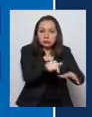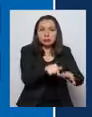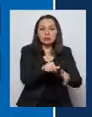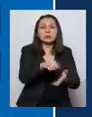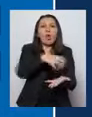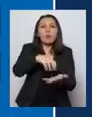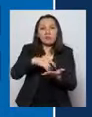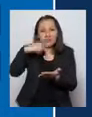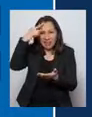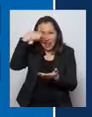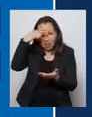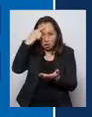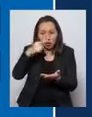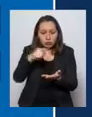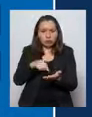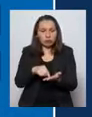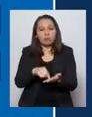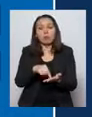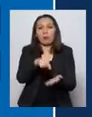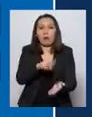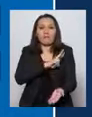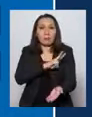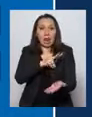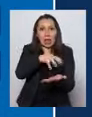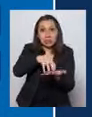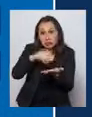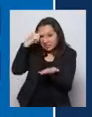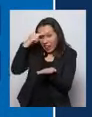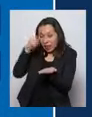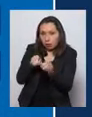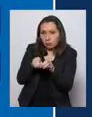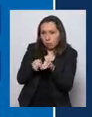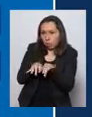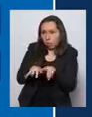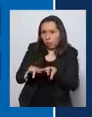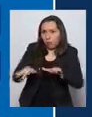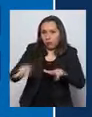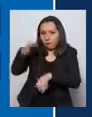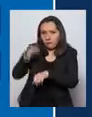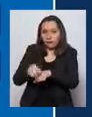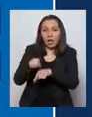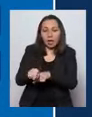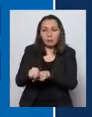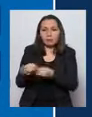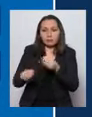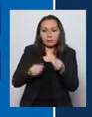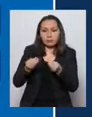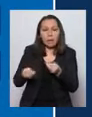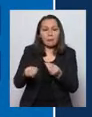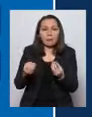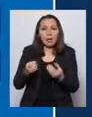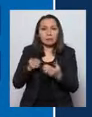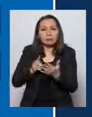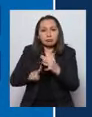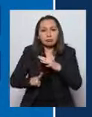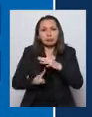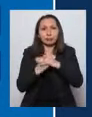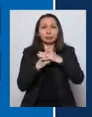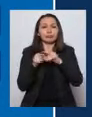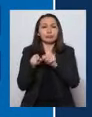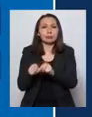de san antonio al sur de la región y esto obedece fundamentalmente a un